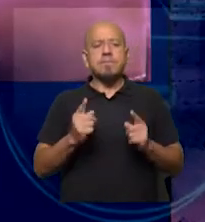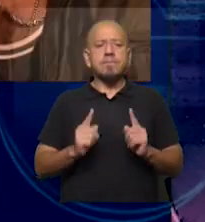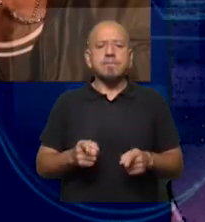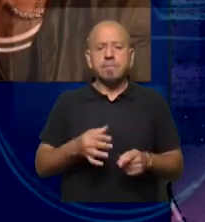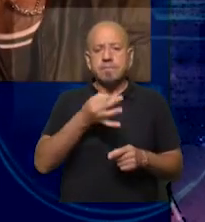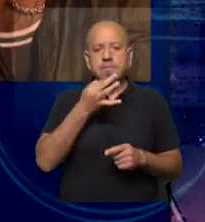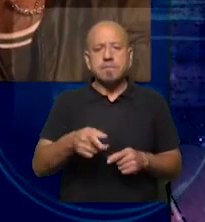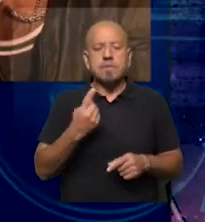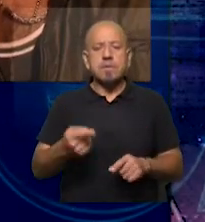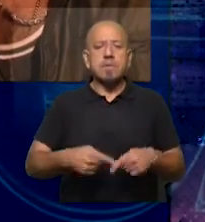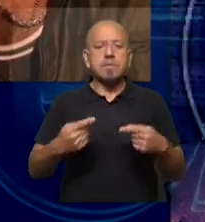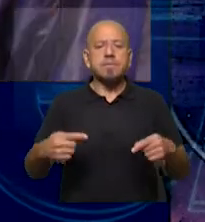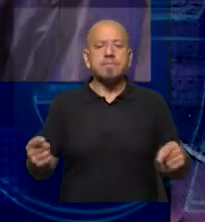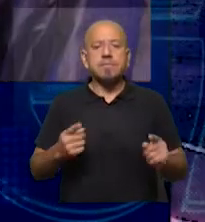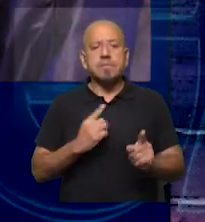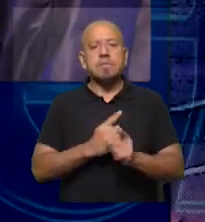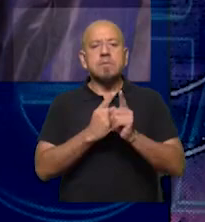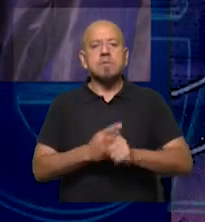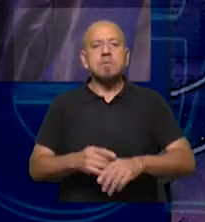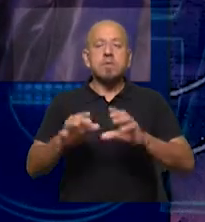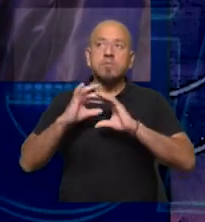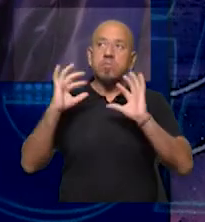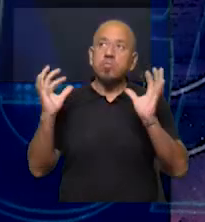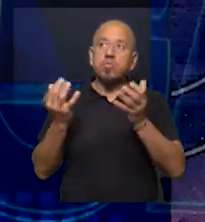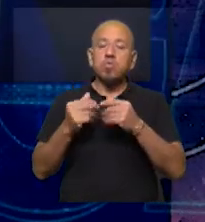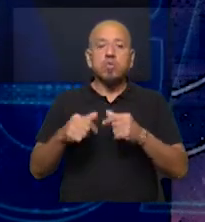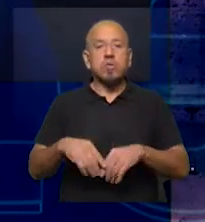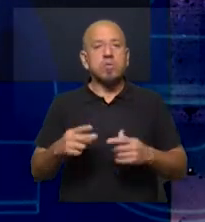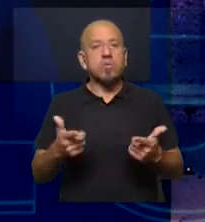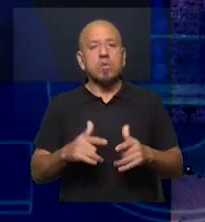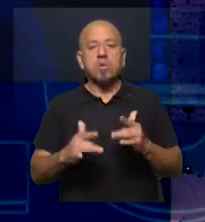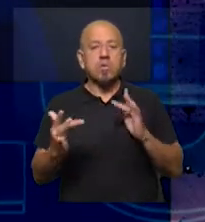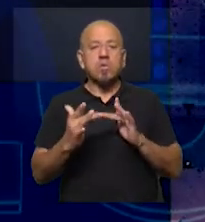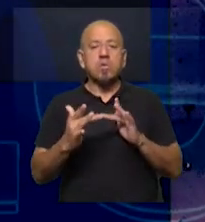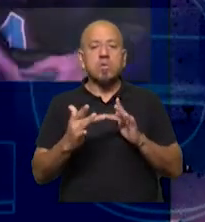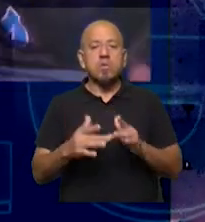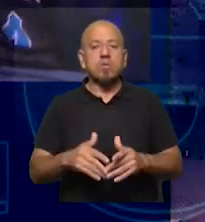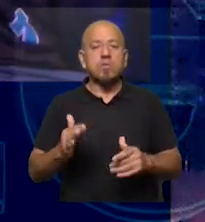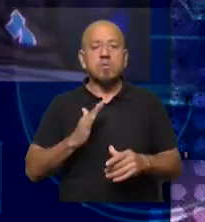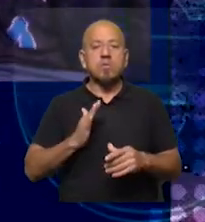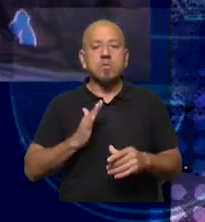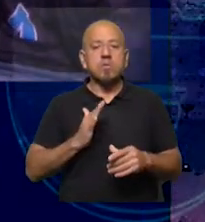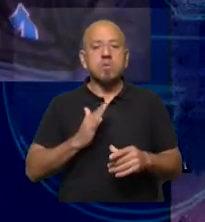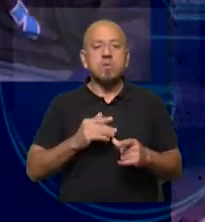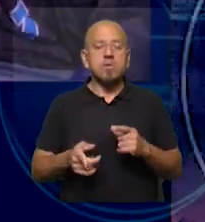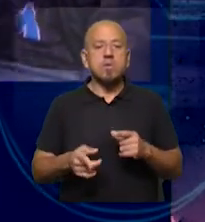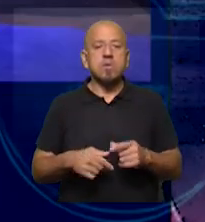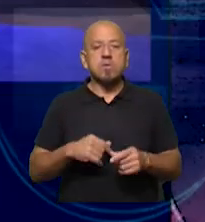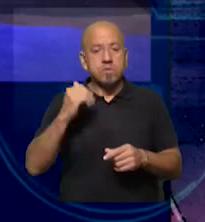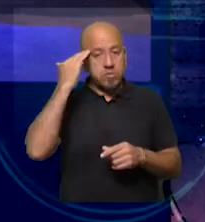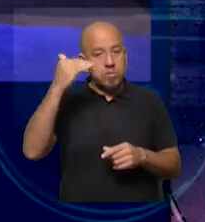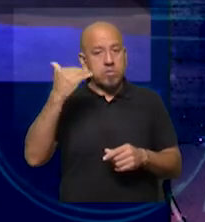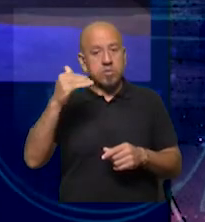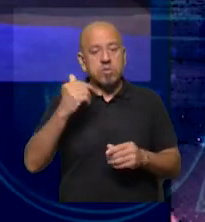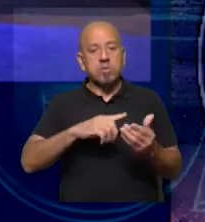de otras cosas, de los encuentros de mundos que de pronto nunca se tocan, ¿no? Esta mujer de clase acomodada, profesora